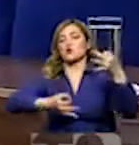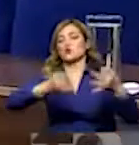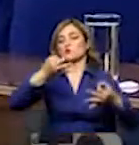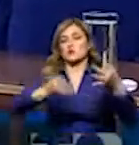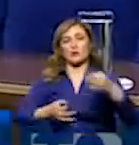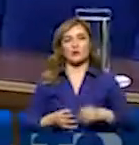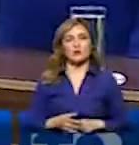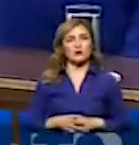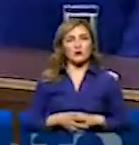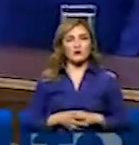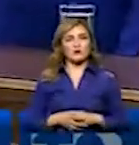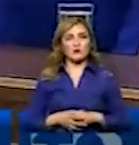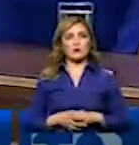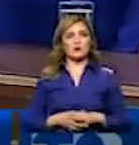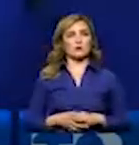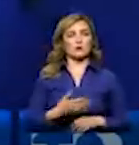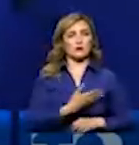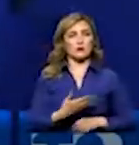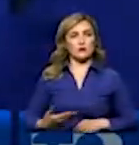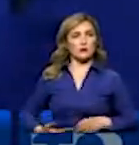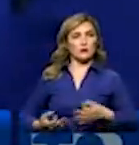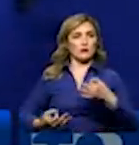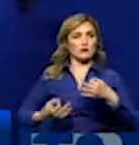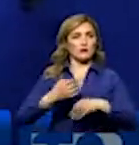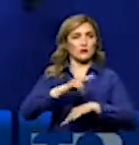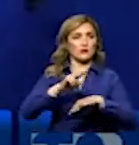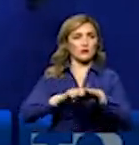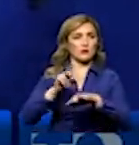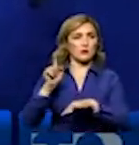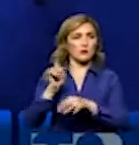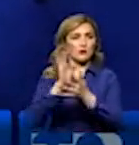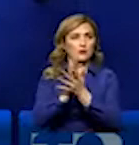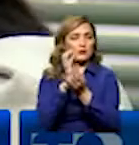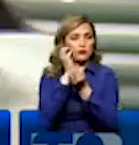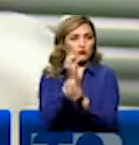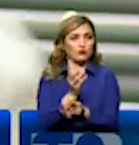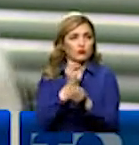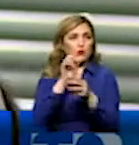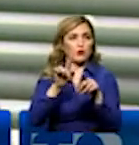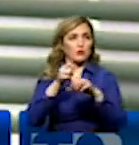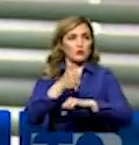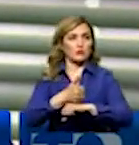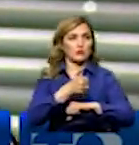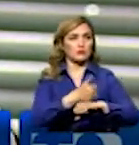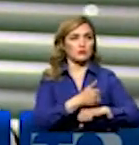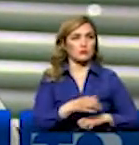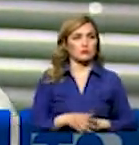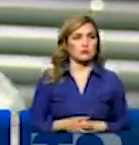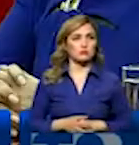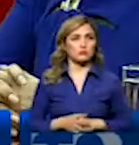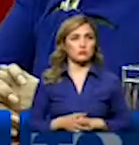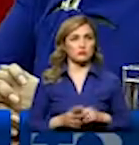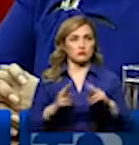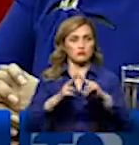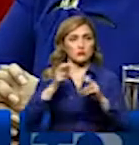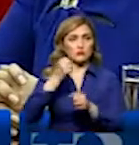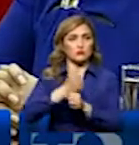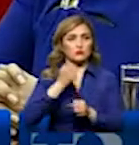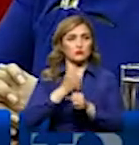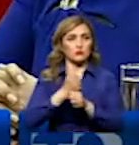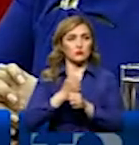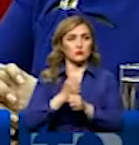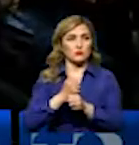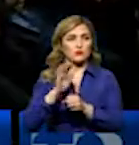A la rendición de cuentas de la presidenta de la Corte Nacional de Justicia, asistieron varias autoridades para conocer el trabajo de la